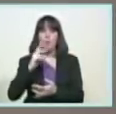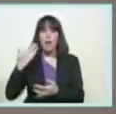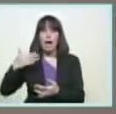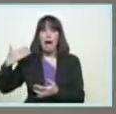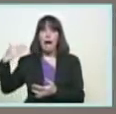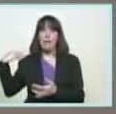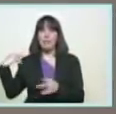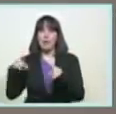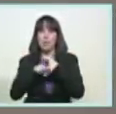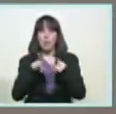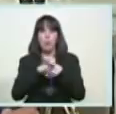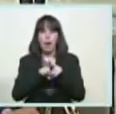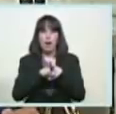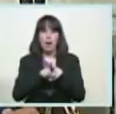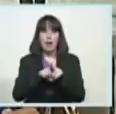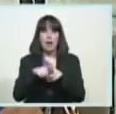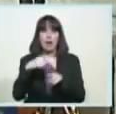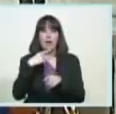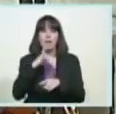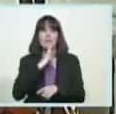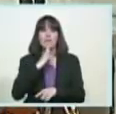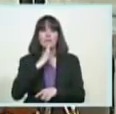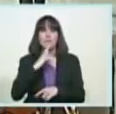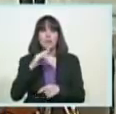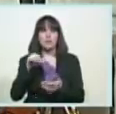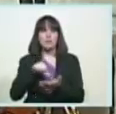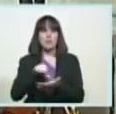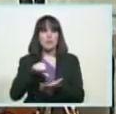seguramente el banco central de venezuela